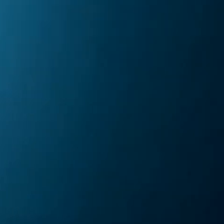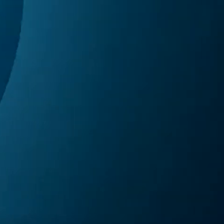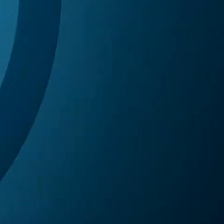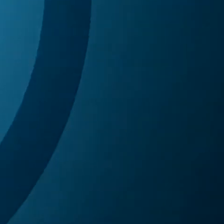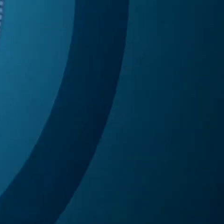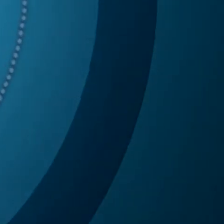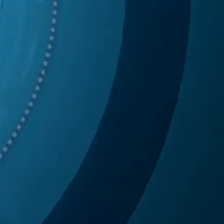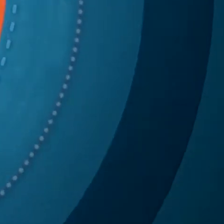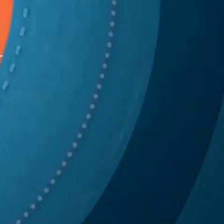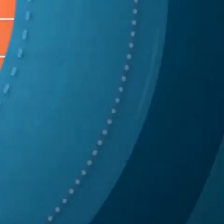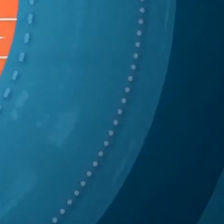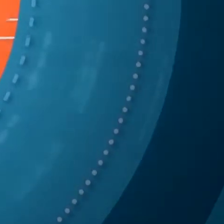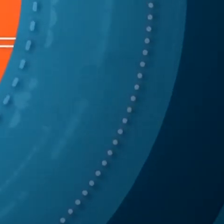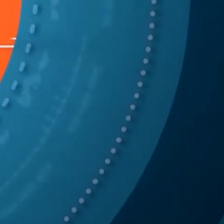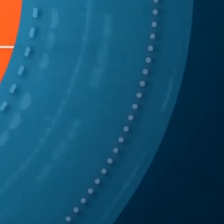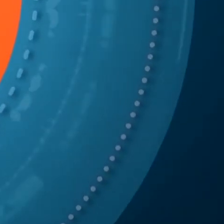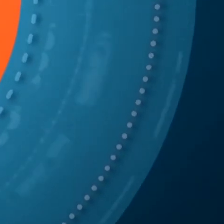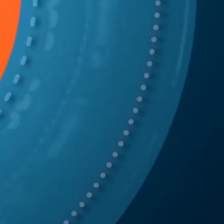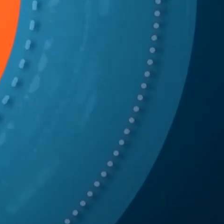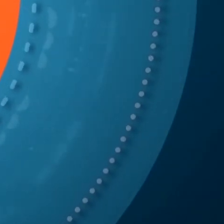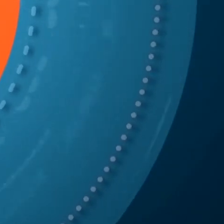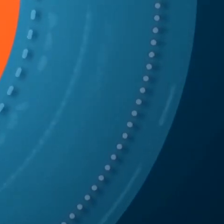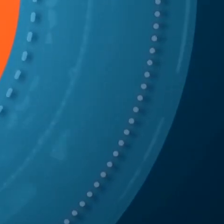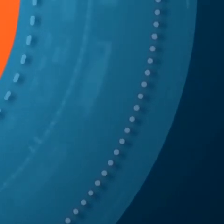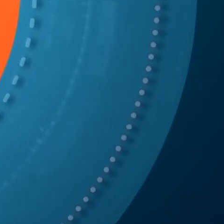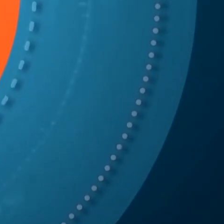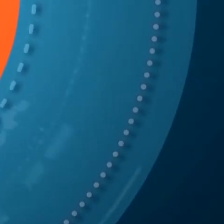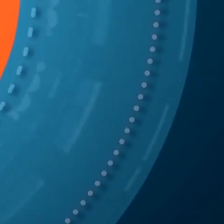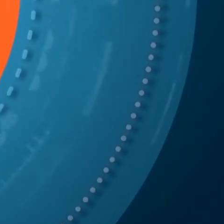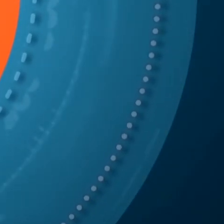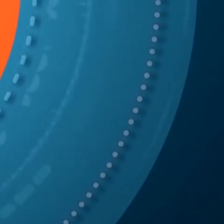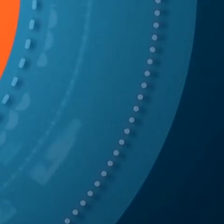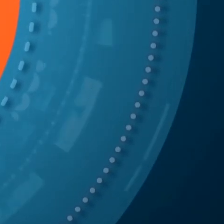El comercio y los carros ambulantes.